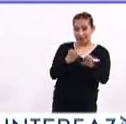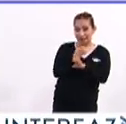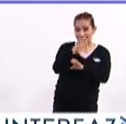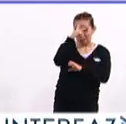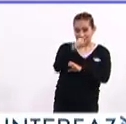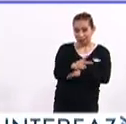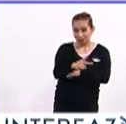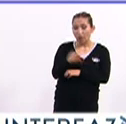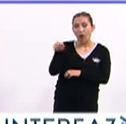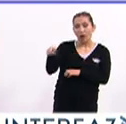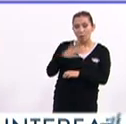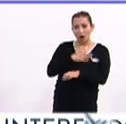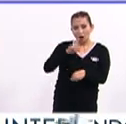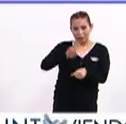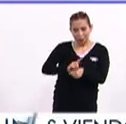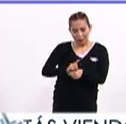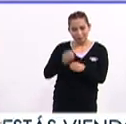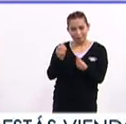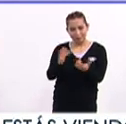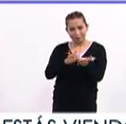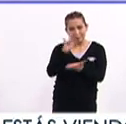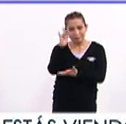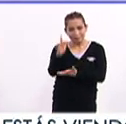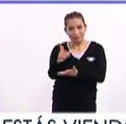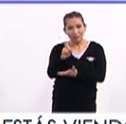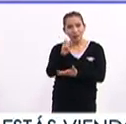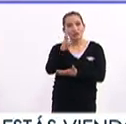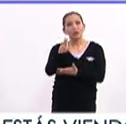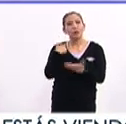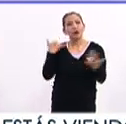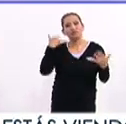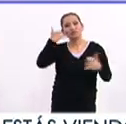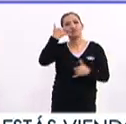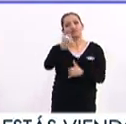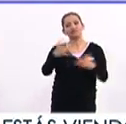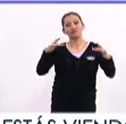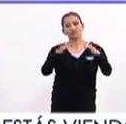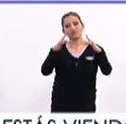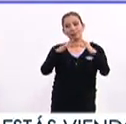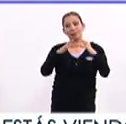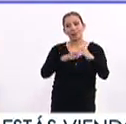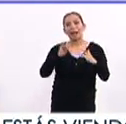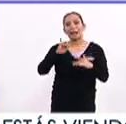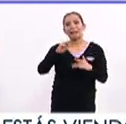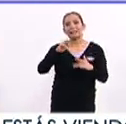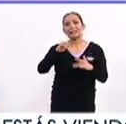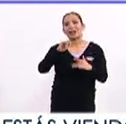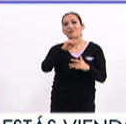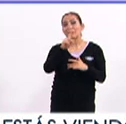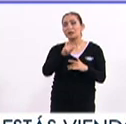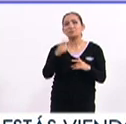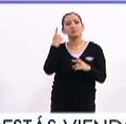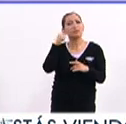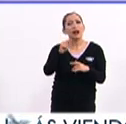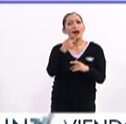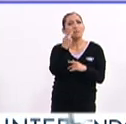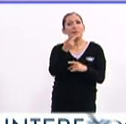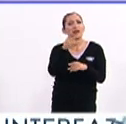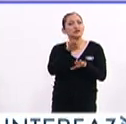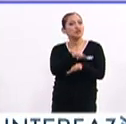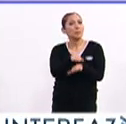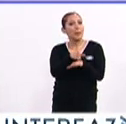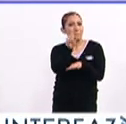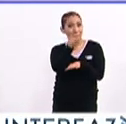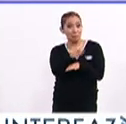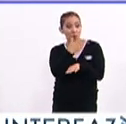de México. Muy buenos días, muchísimas gracias, doctor, por tomarnos este enlace para Interfaz y para poder platicar pues